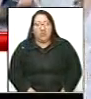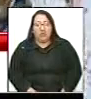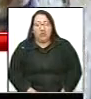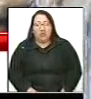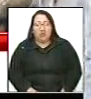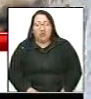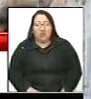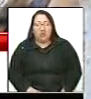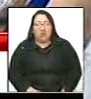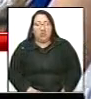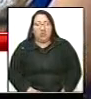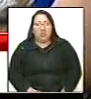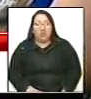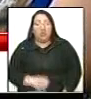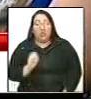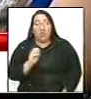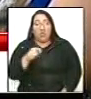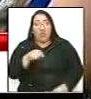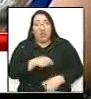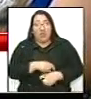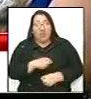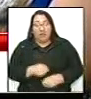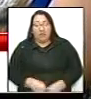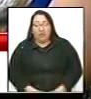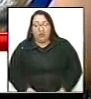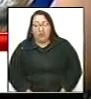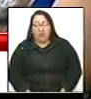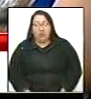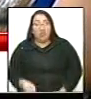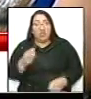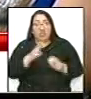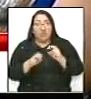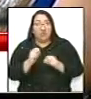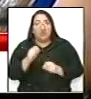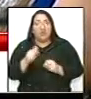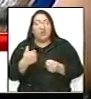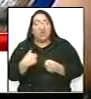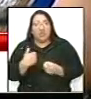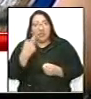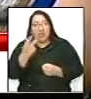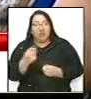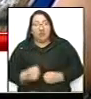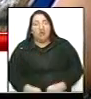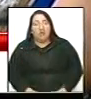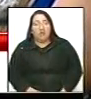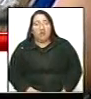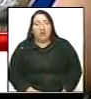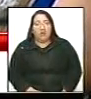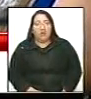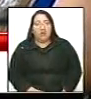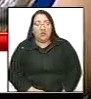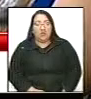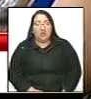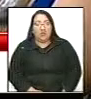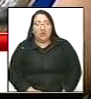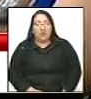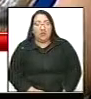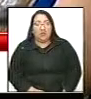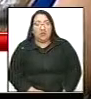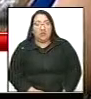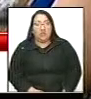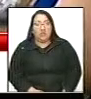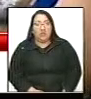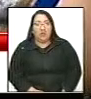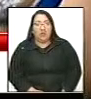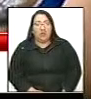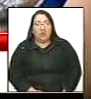o en la etapa, como no, con todo gusto, o en la etapa de la investigación si tiene que ver, si tiene que tener ya